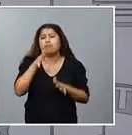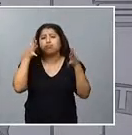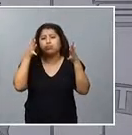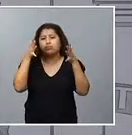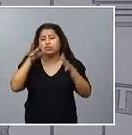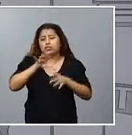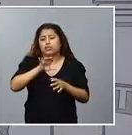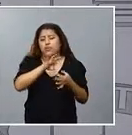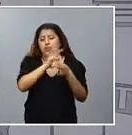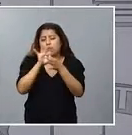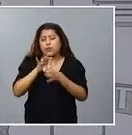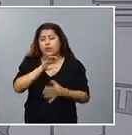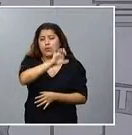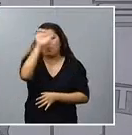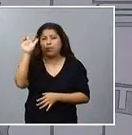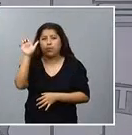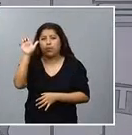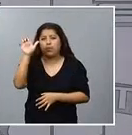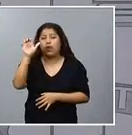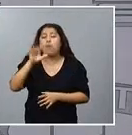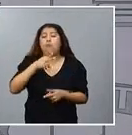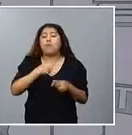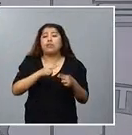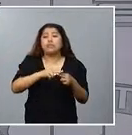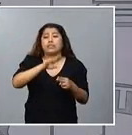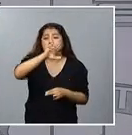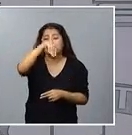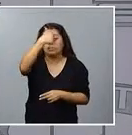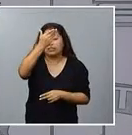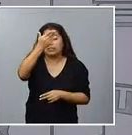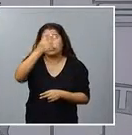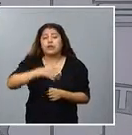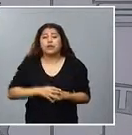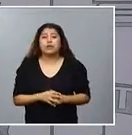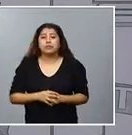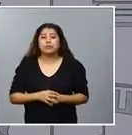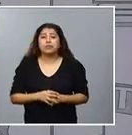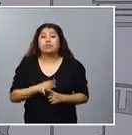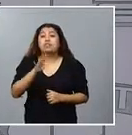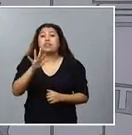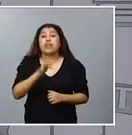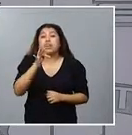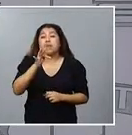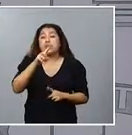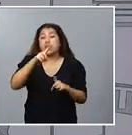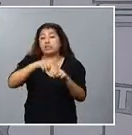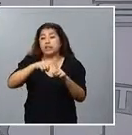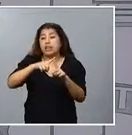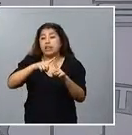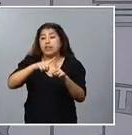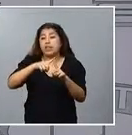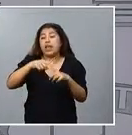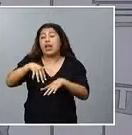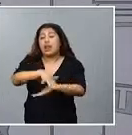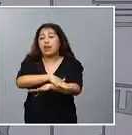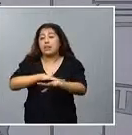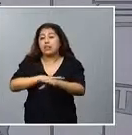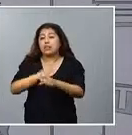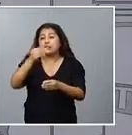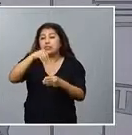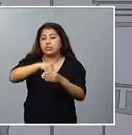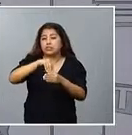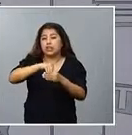en los instrumentos de política exterior, incluidos los consulares, como a nivel de ministros de Interior y de